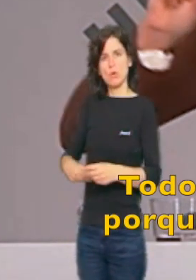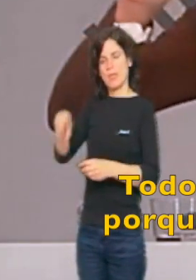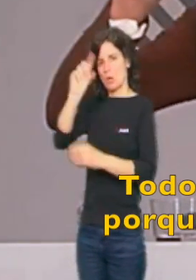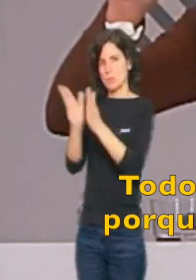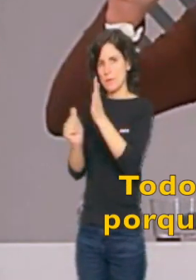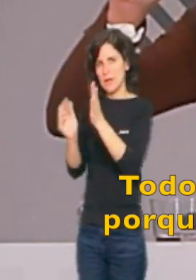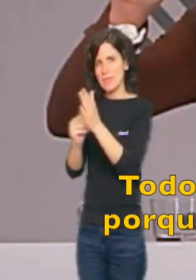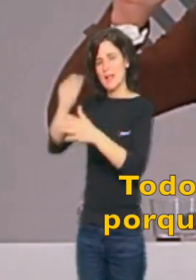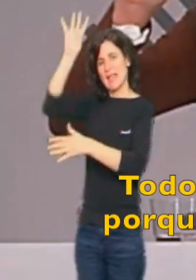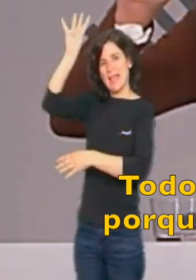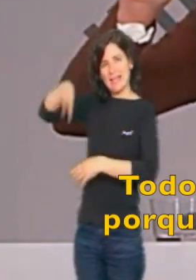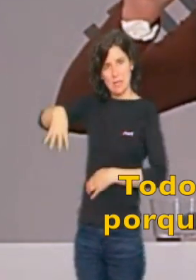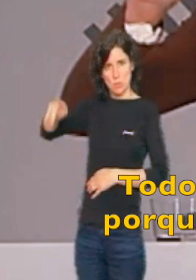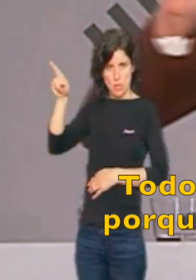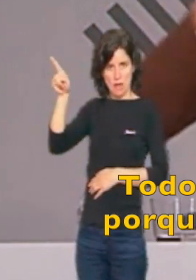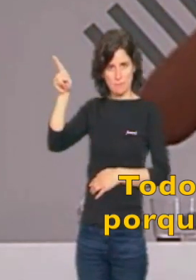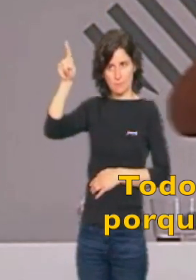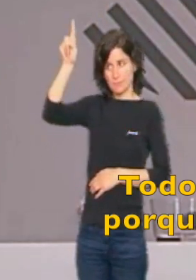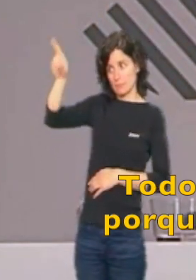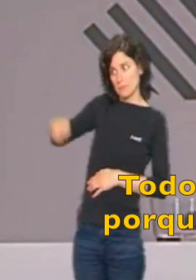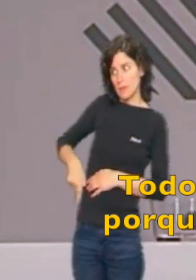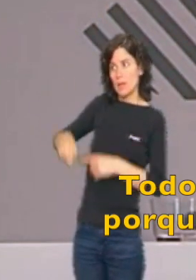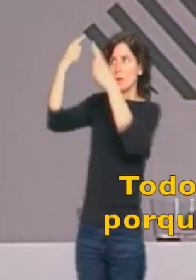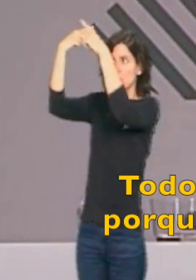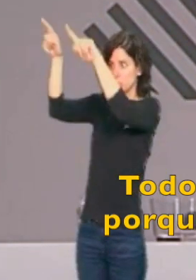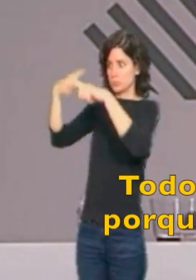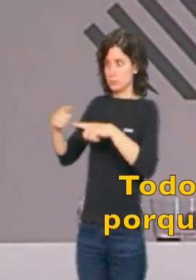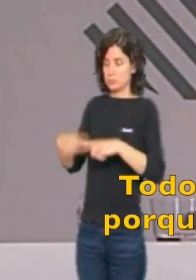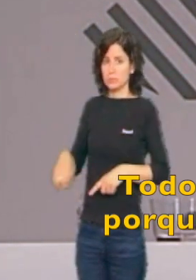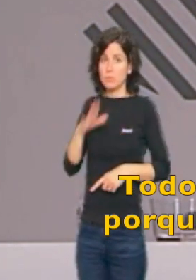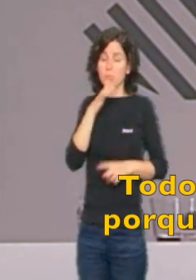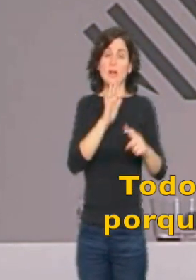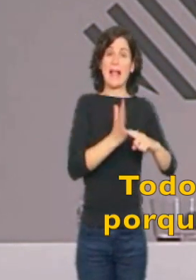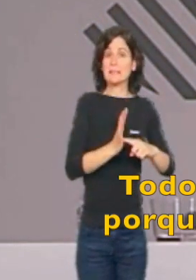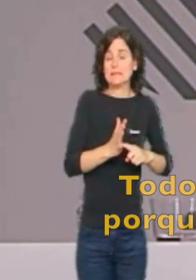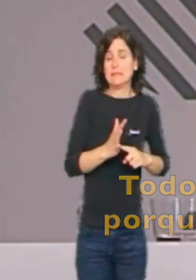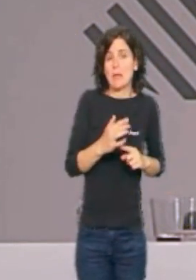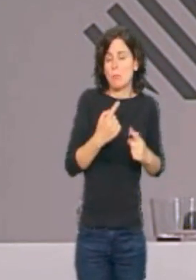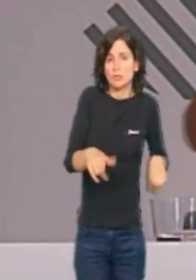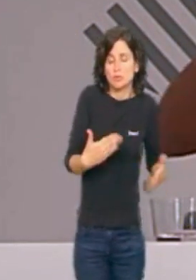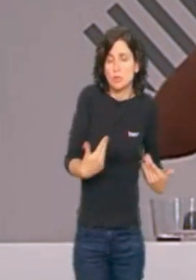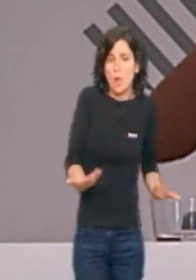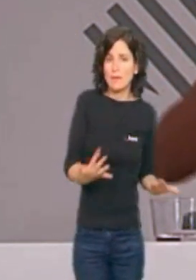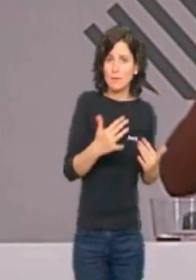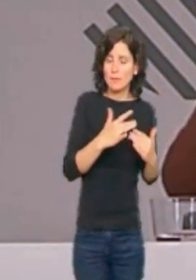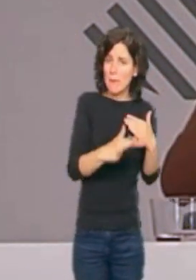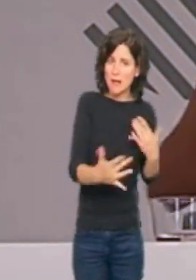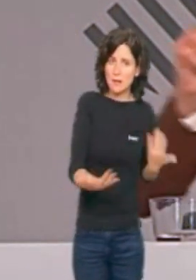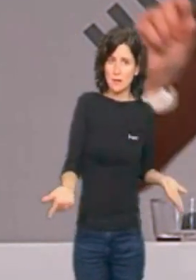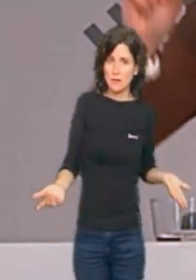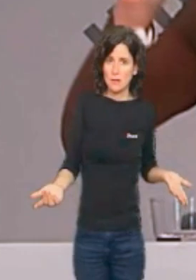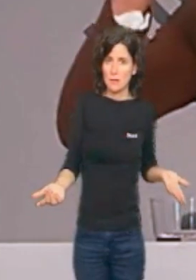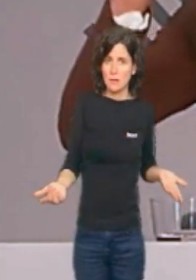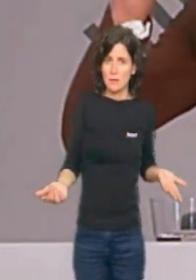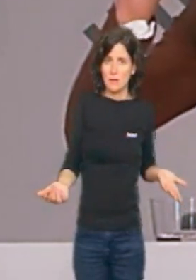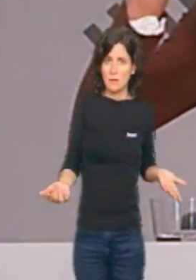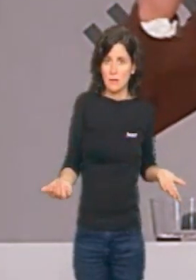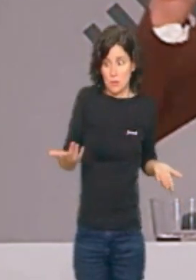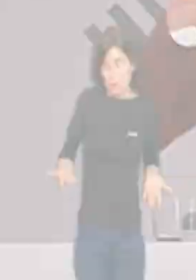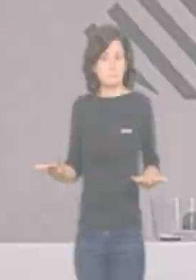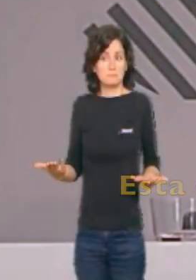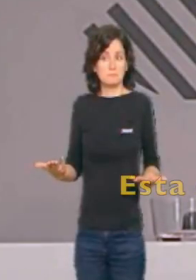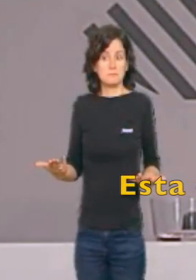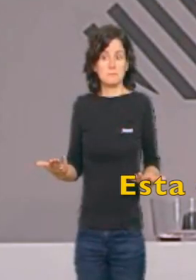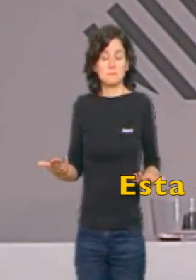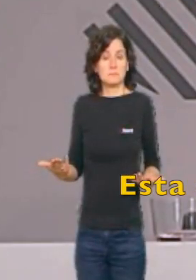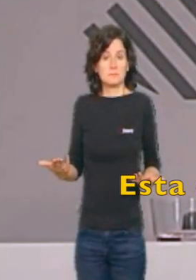que están en la plancha porque en castellano ni en partes de marc el sat en el corredor mediterráneo